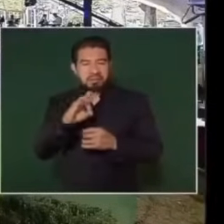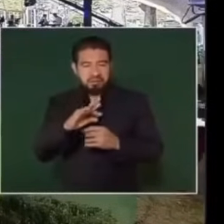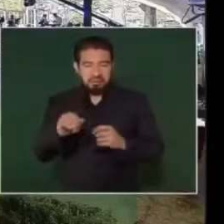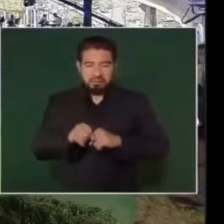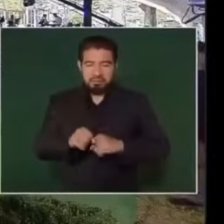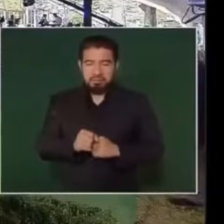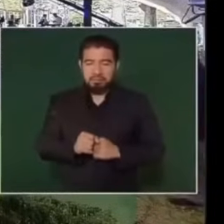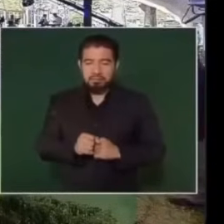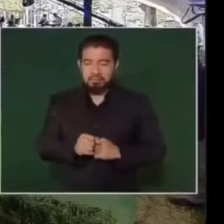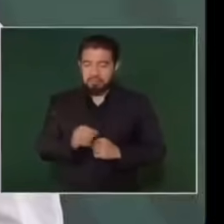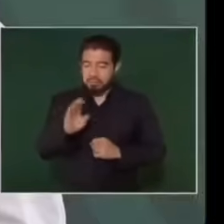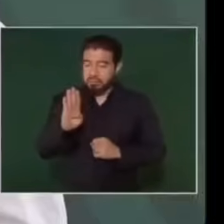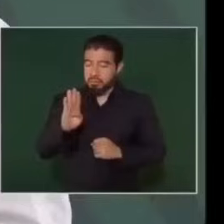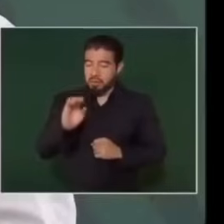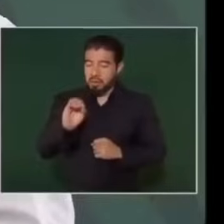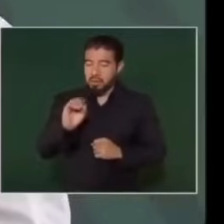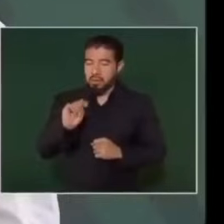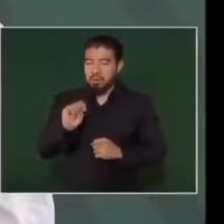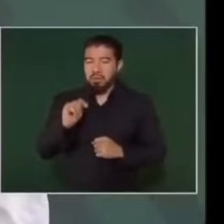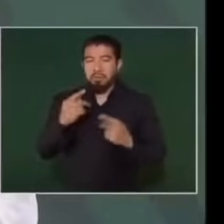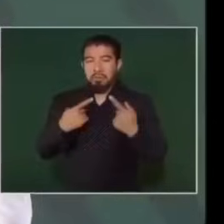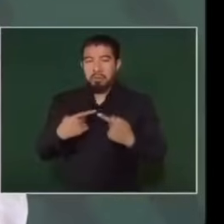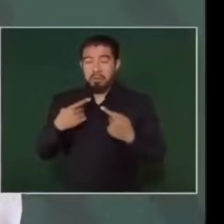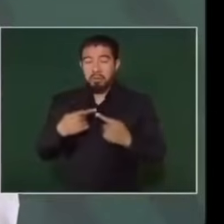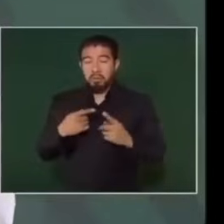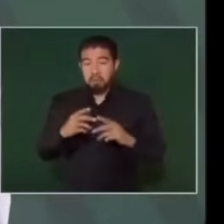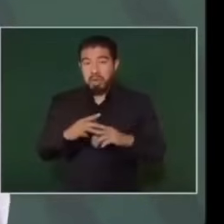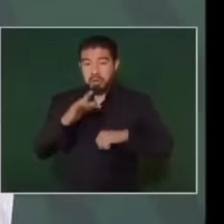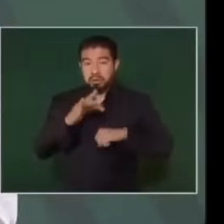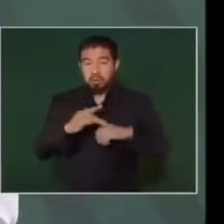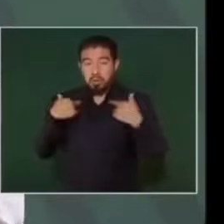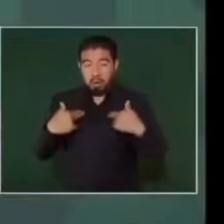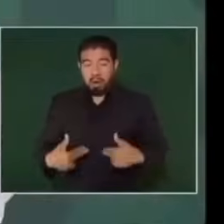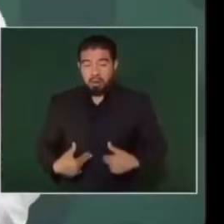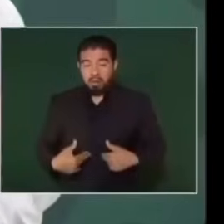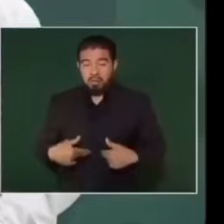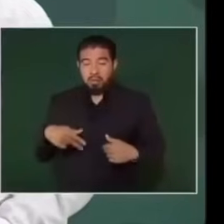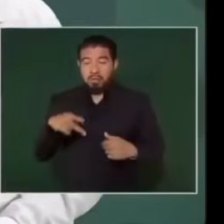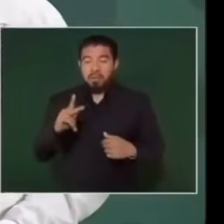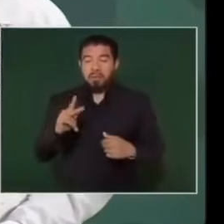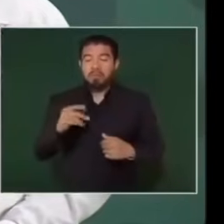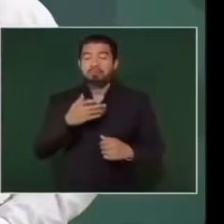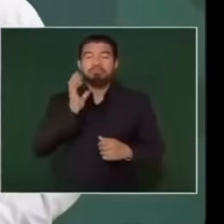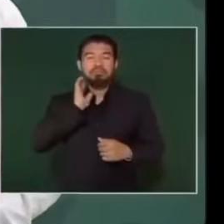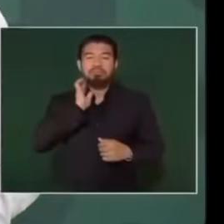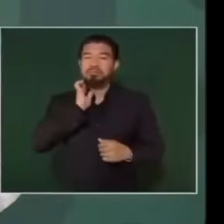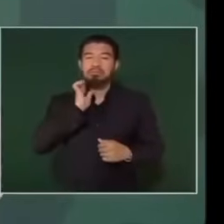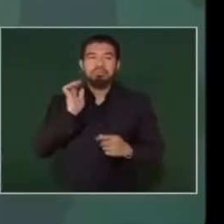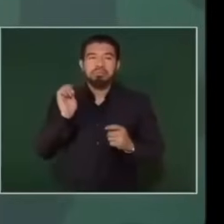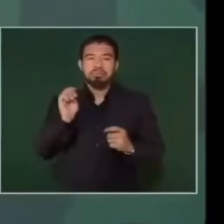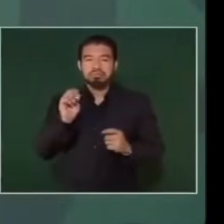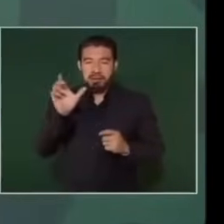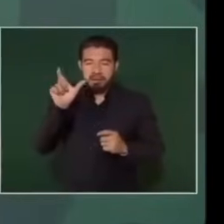este de carne y hueso y un pedazo de pescuezo